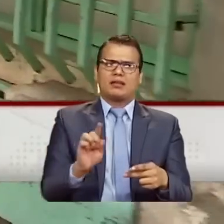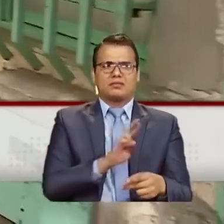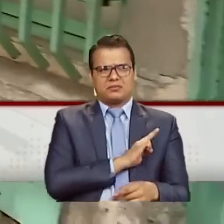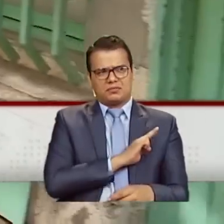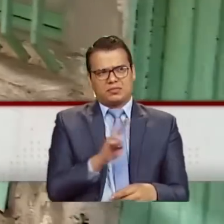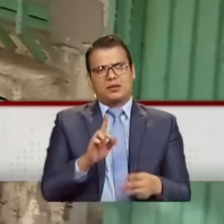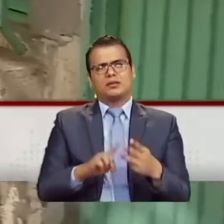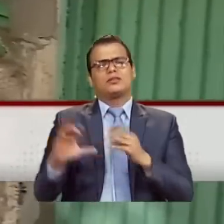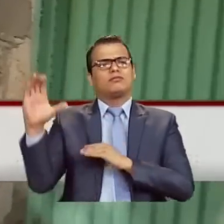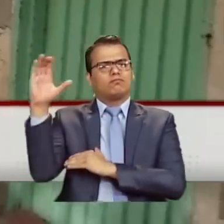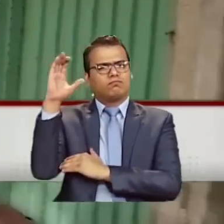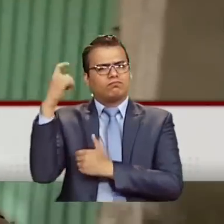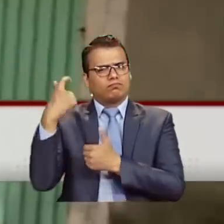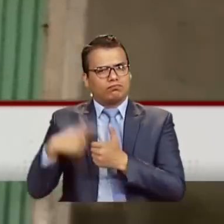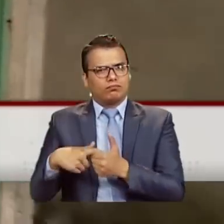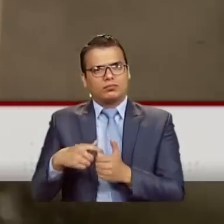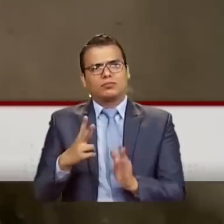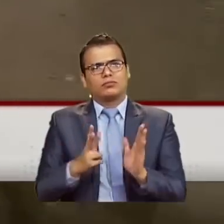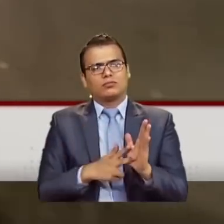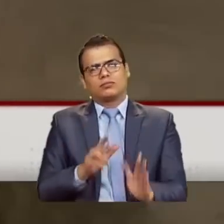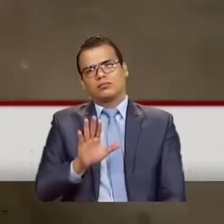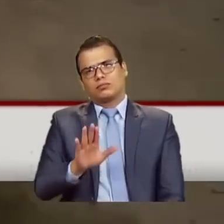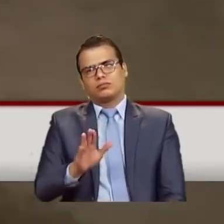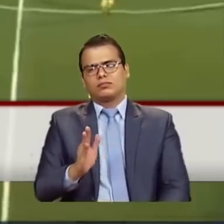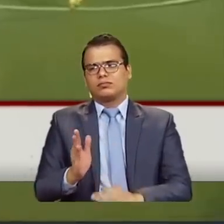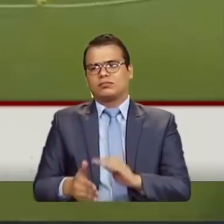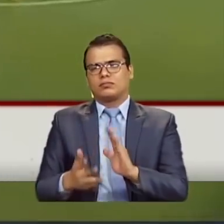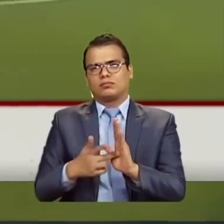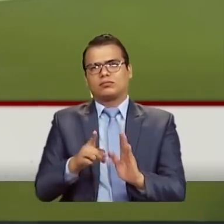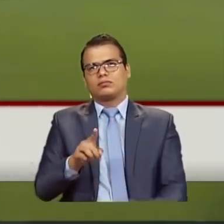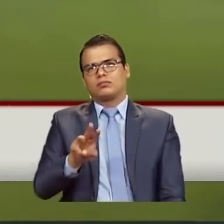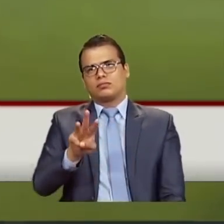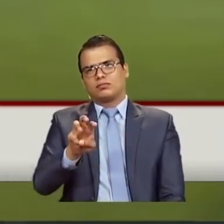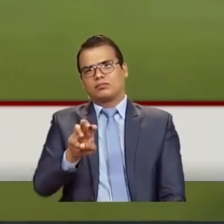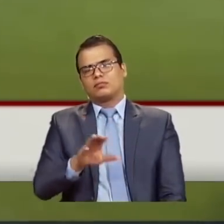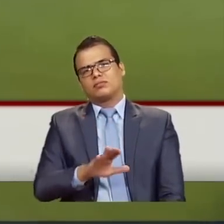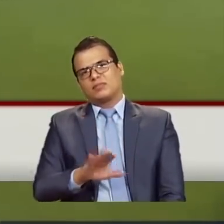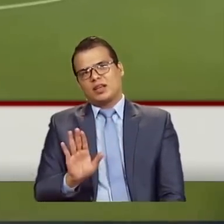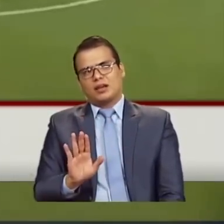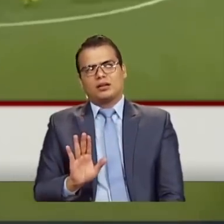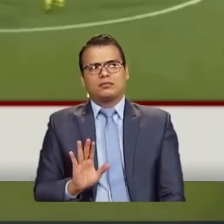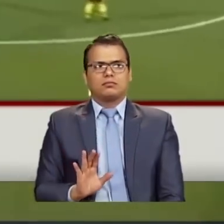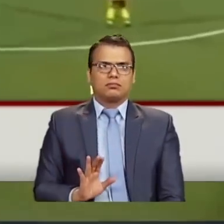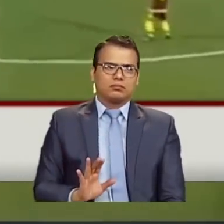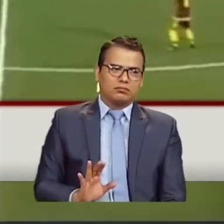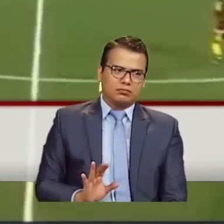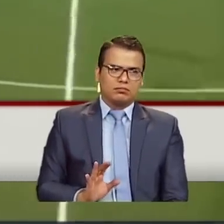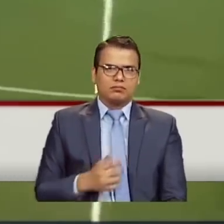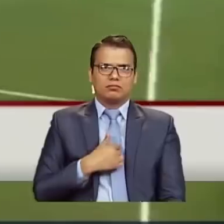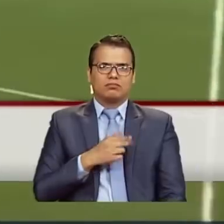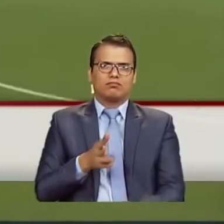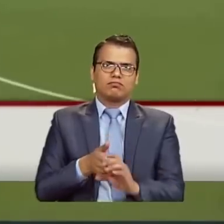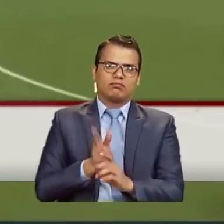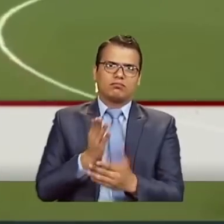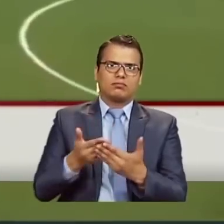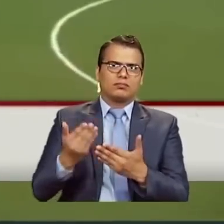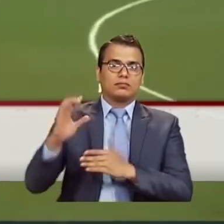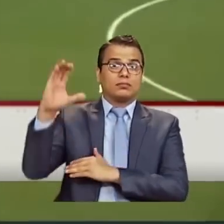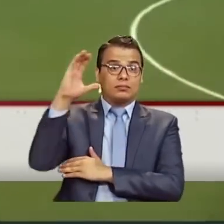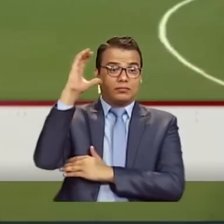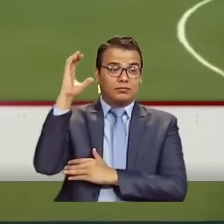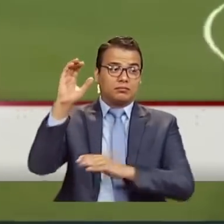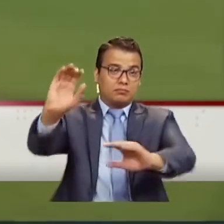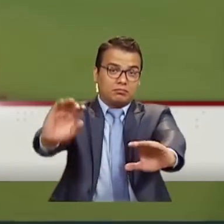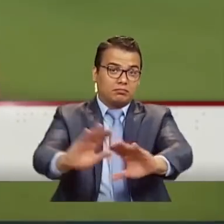selección Colombia estuve desde el 2005 hasta el 2018. Tuve de pronto un momento que no participé en selección Colombia.